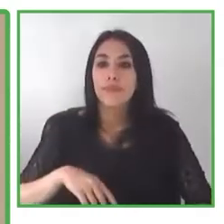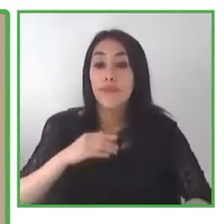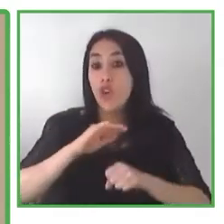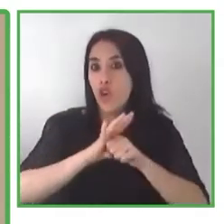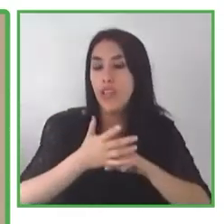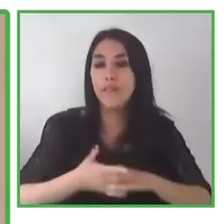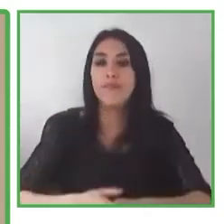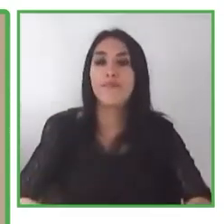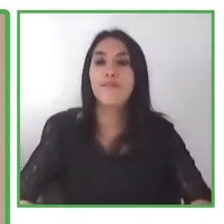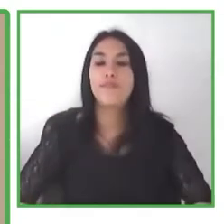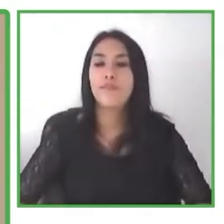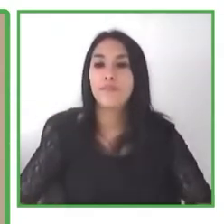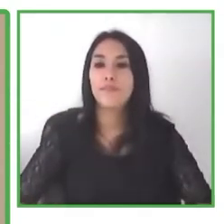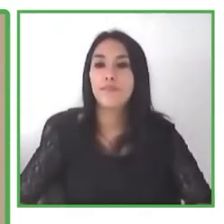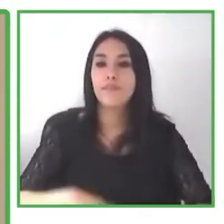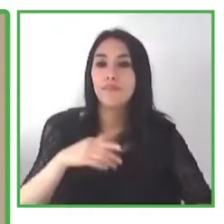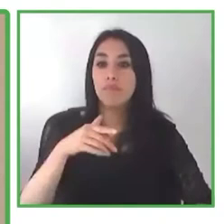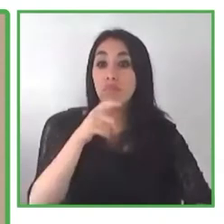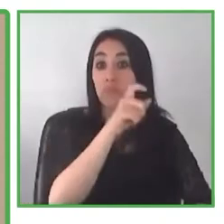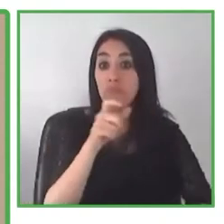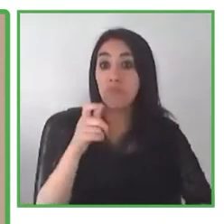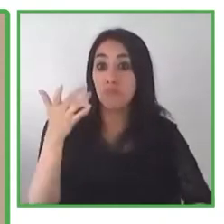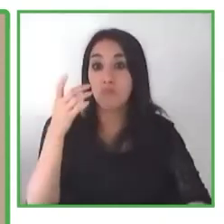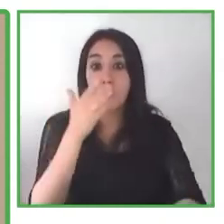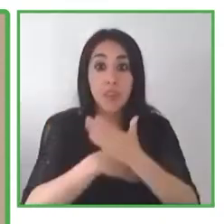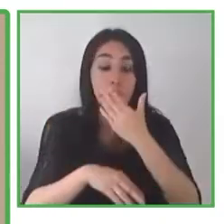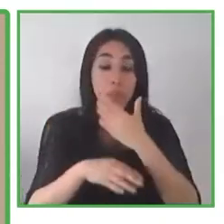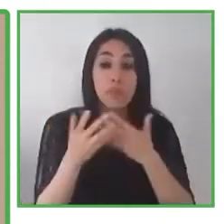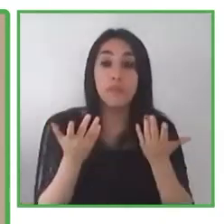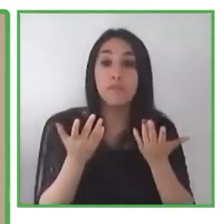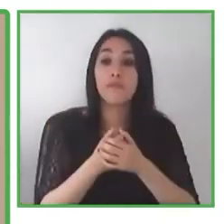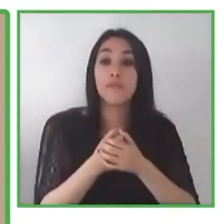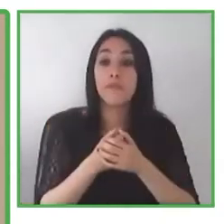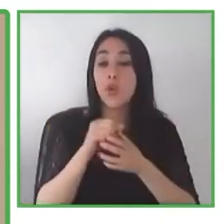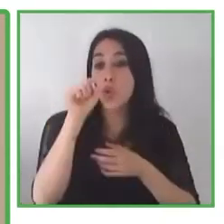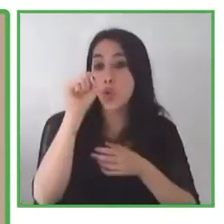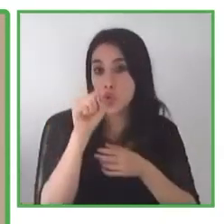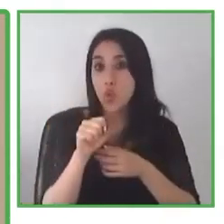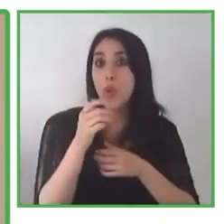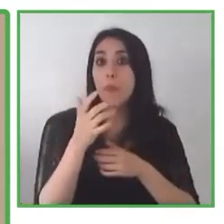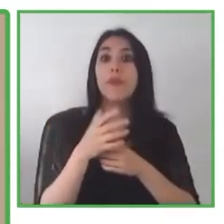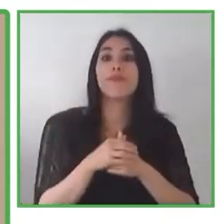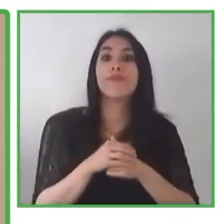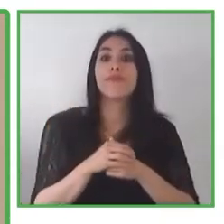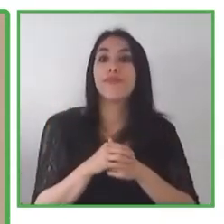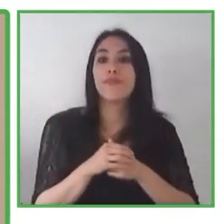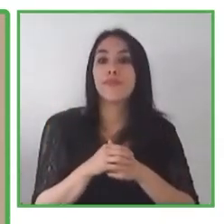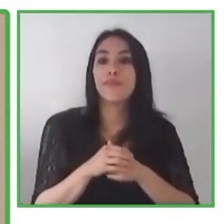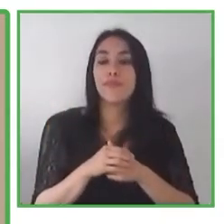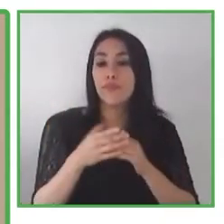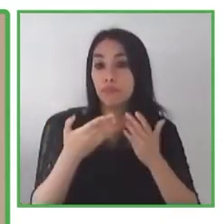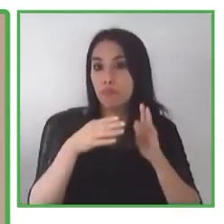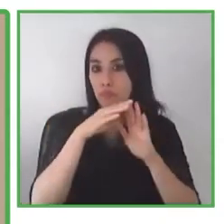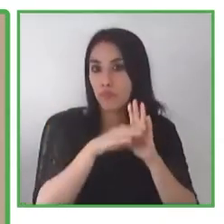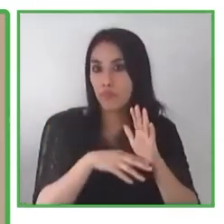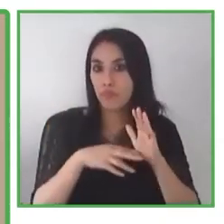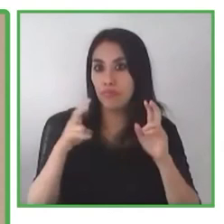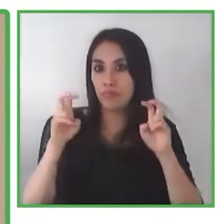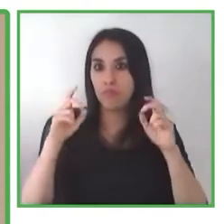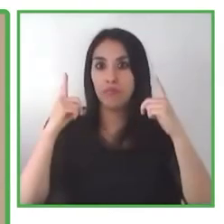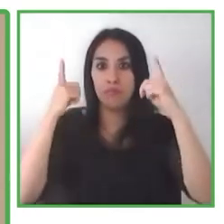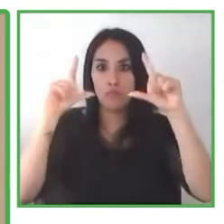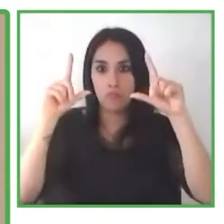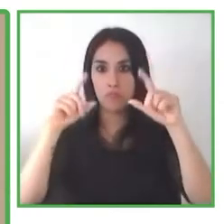COVID-19 y las personas con discapacidad en América Latina, mitigar el impacto y proteger